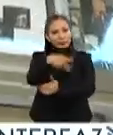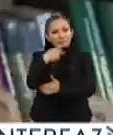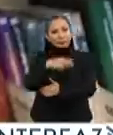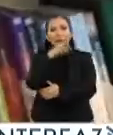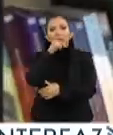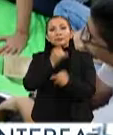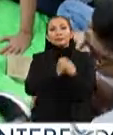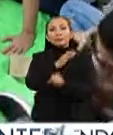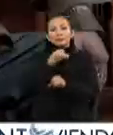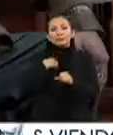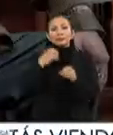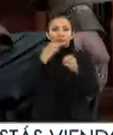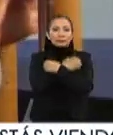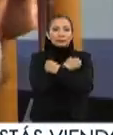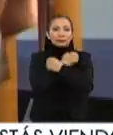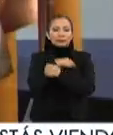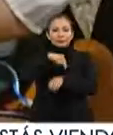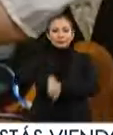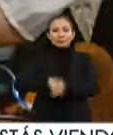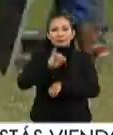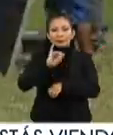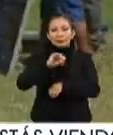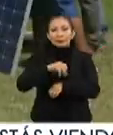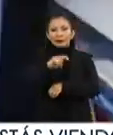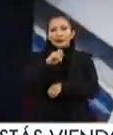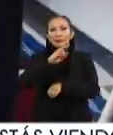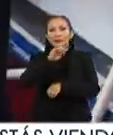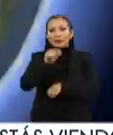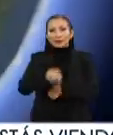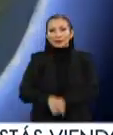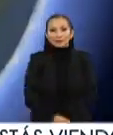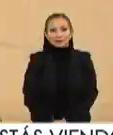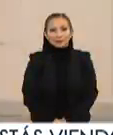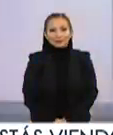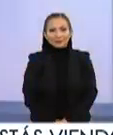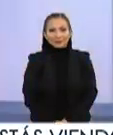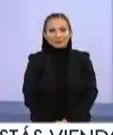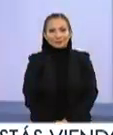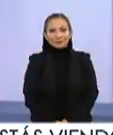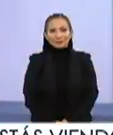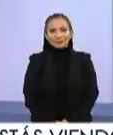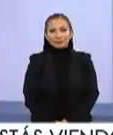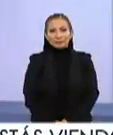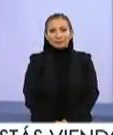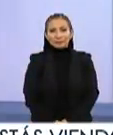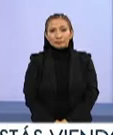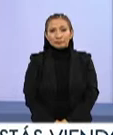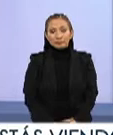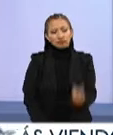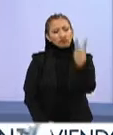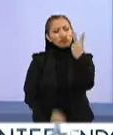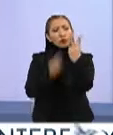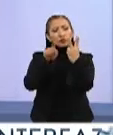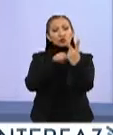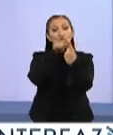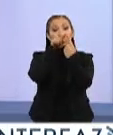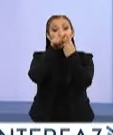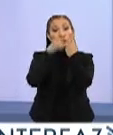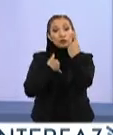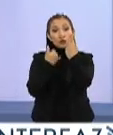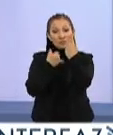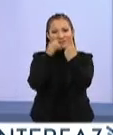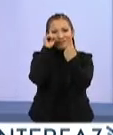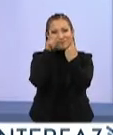lo mejor de la información en educación está aquí en Interfaz. 1 de cada 2 jóvenes